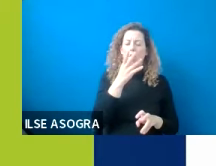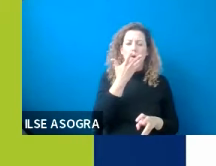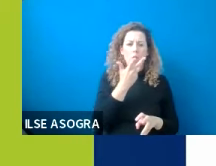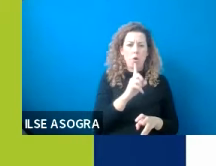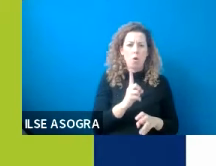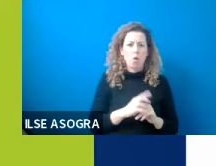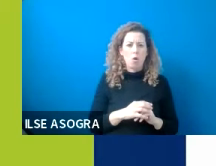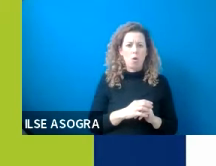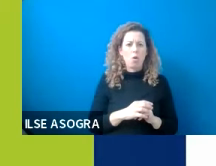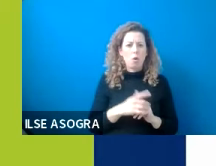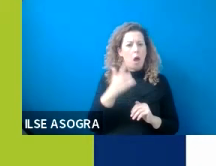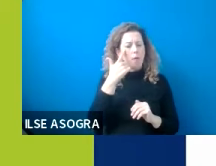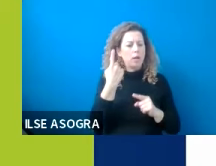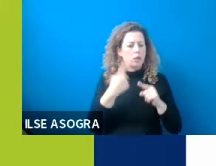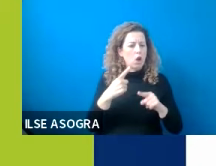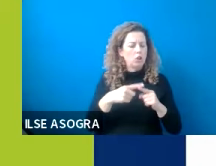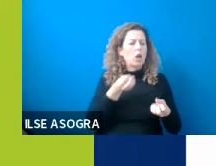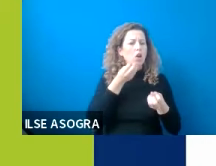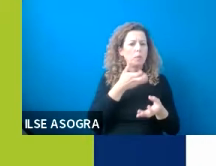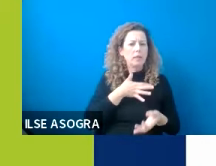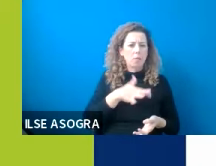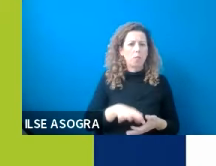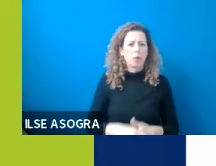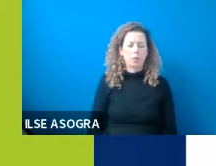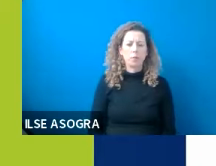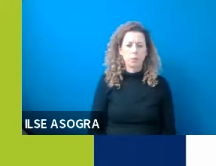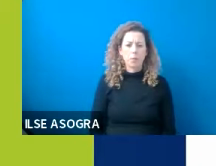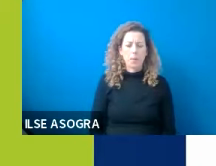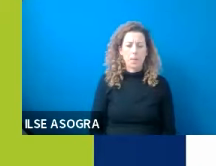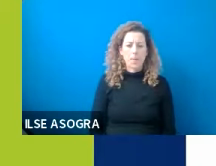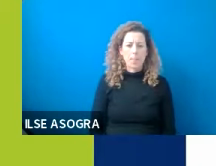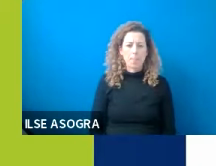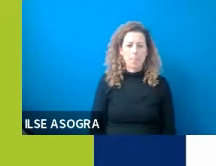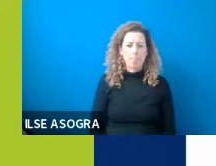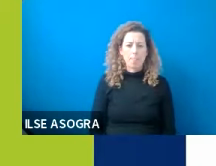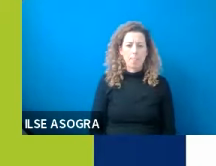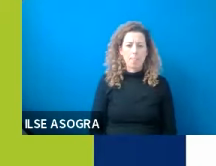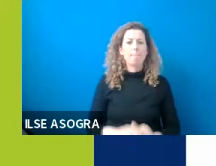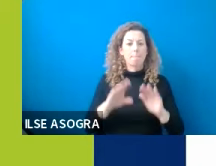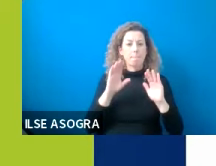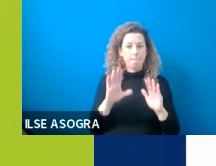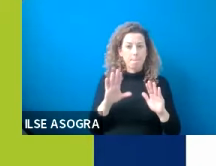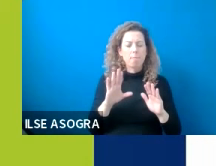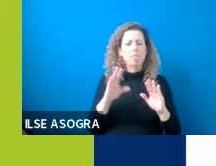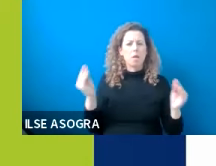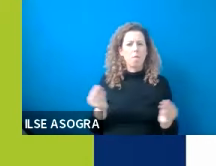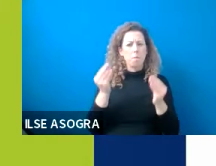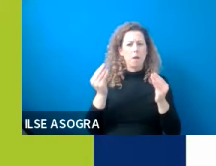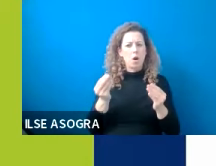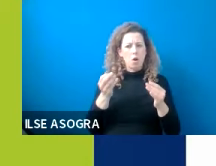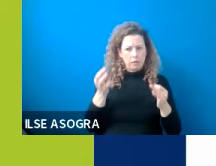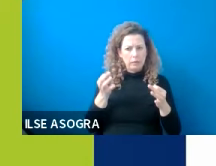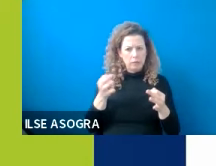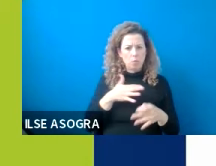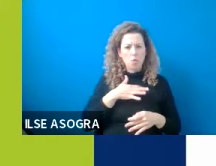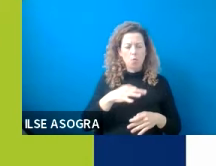bueno, puedo comentar. Y, bueno, aunque sin duda alguna se puede mejorar siempre, ¿no? Pero